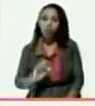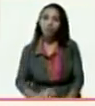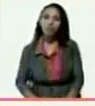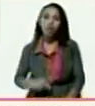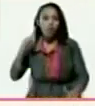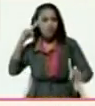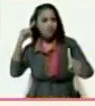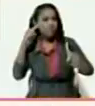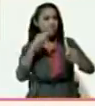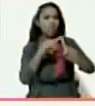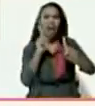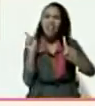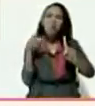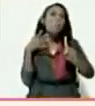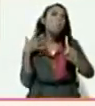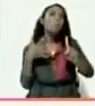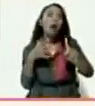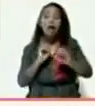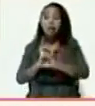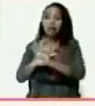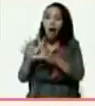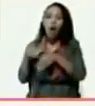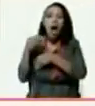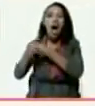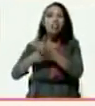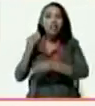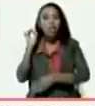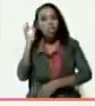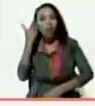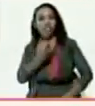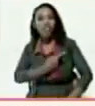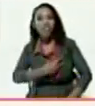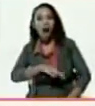de ellos está muy claro, crear falsas